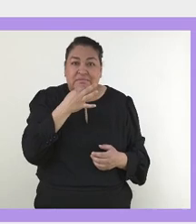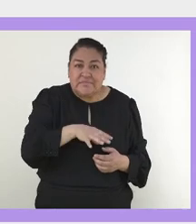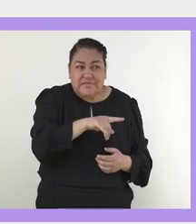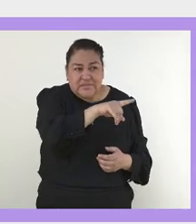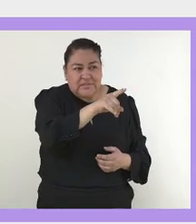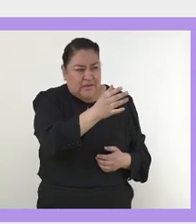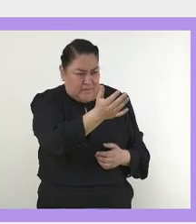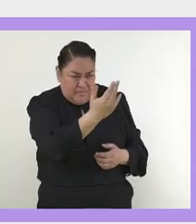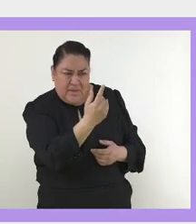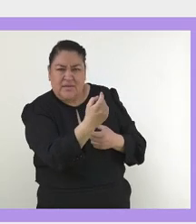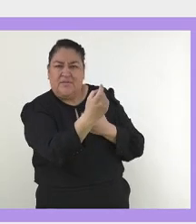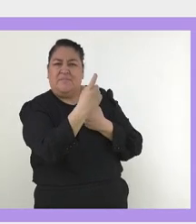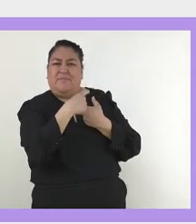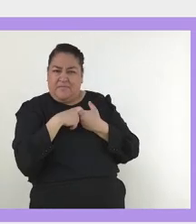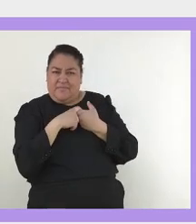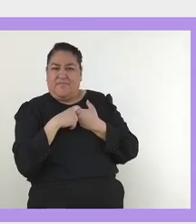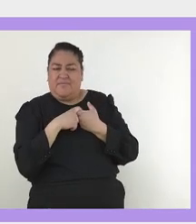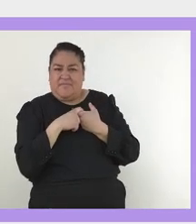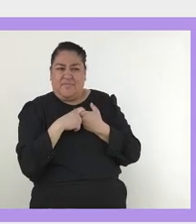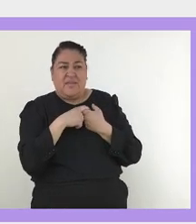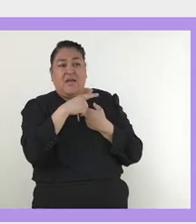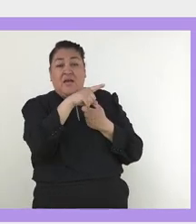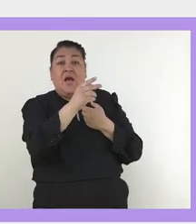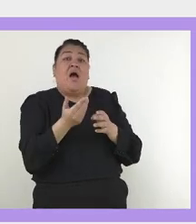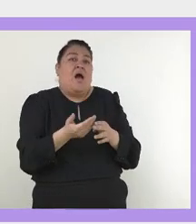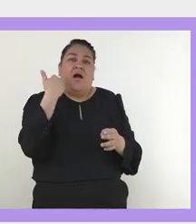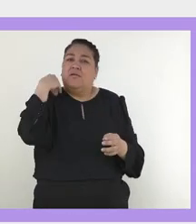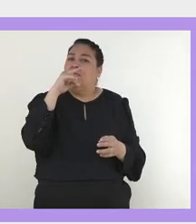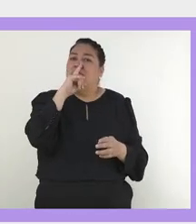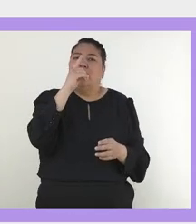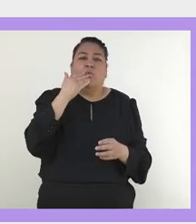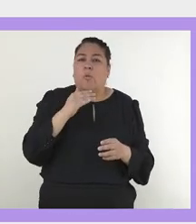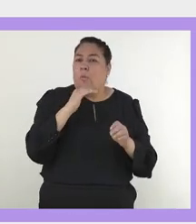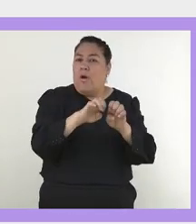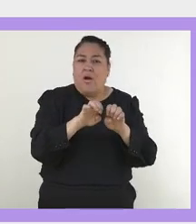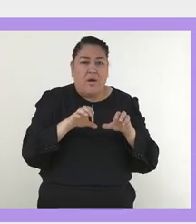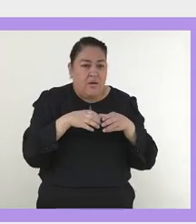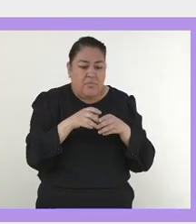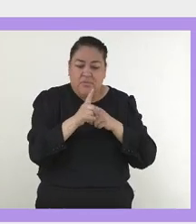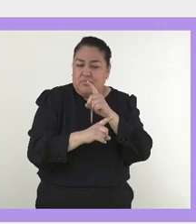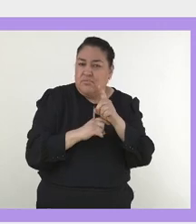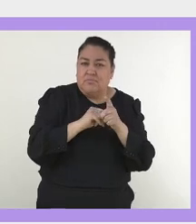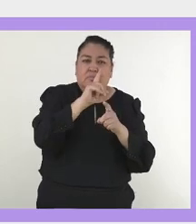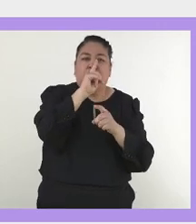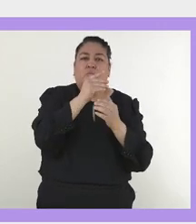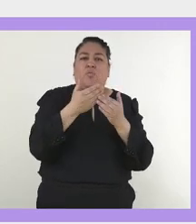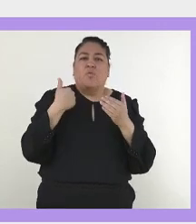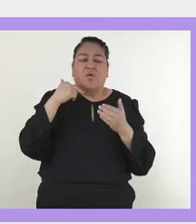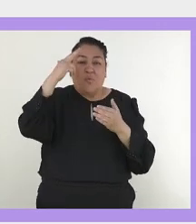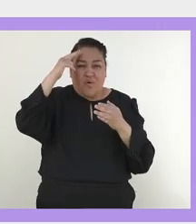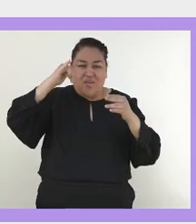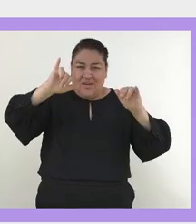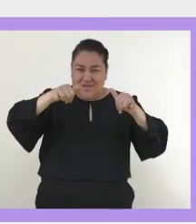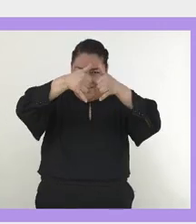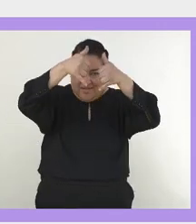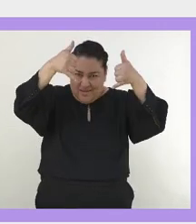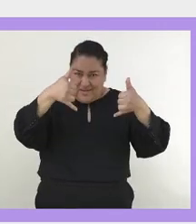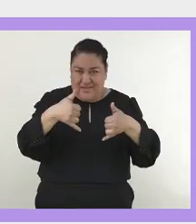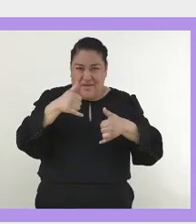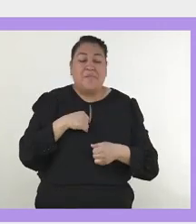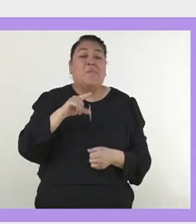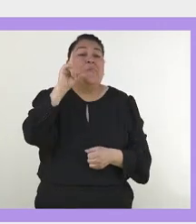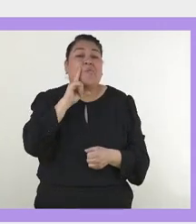estos sistemas deportivos que no estaban creados que hoy están creados como es la supercopa femenil como son